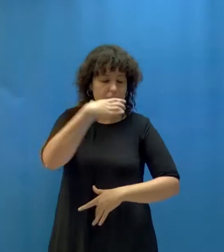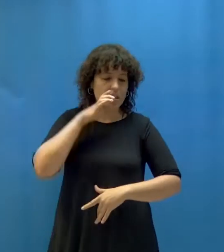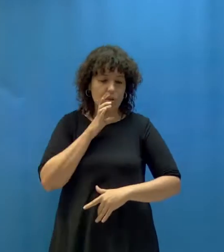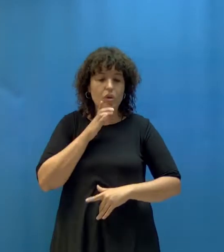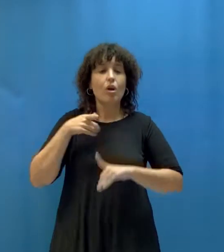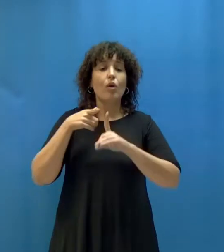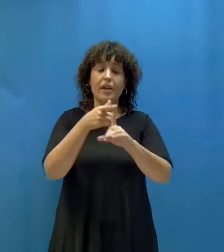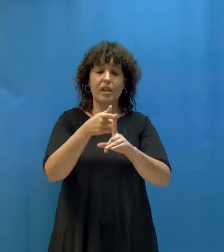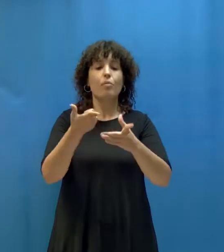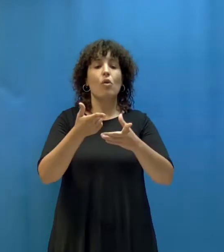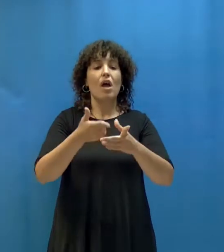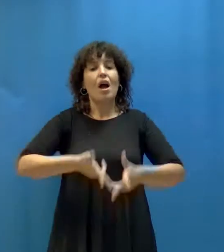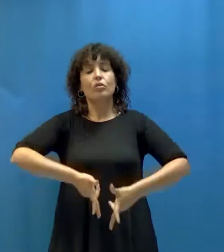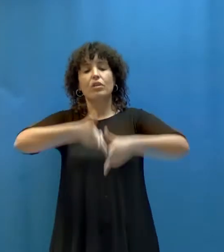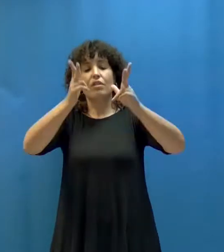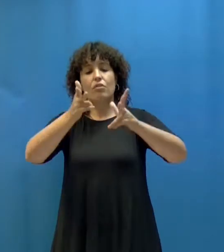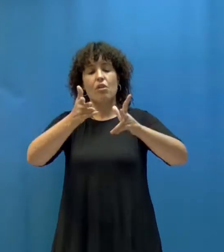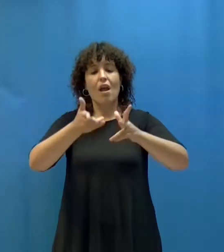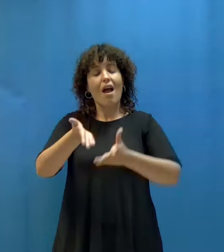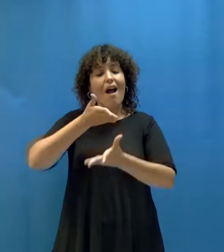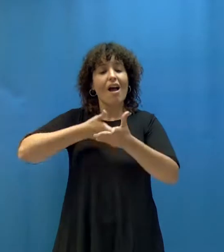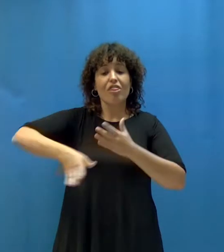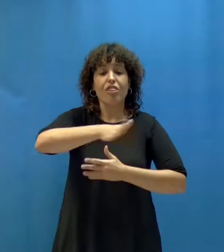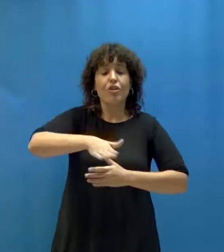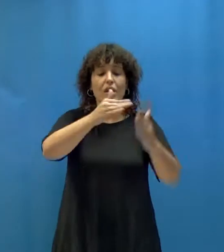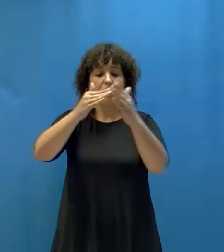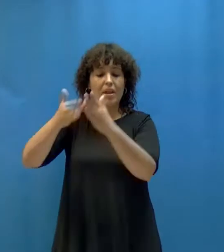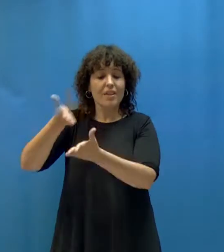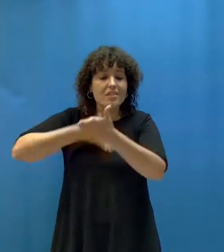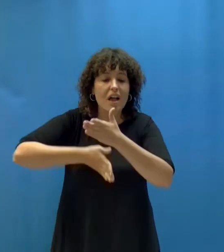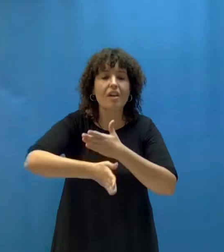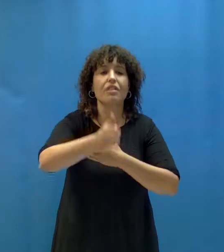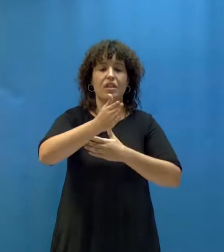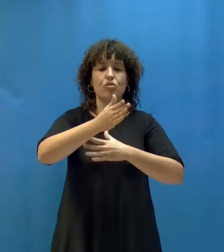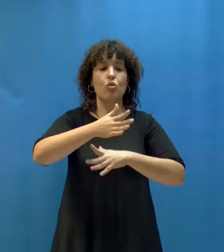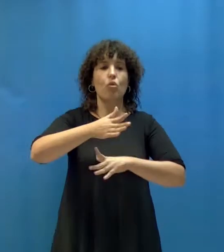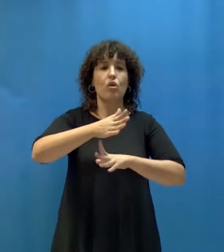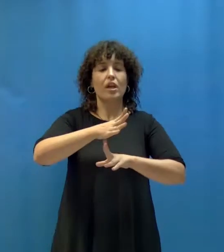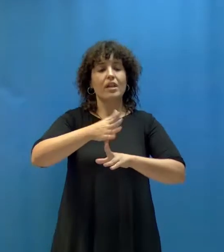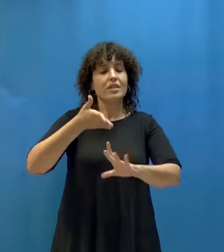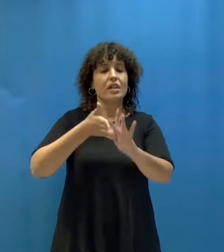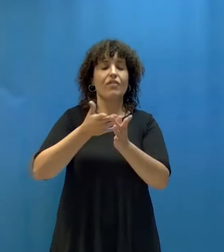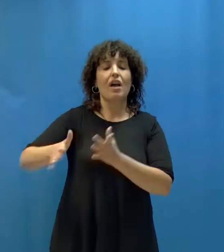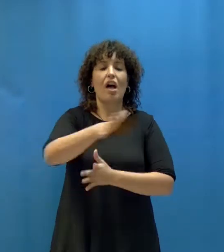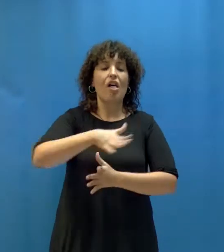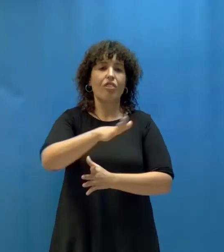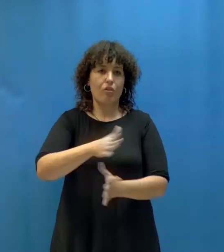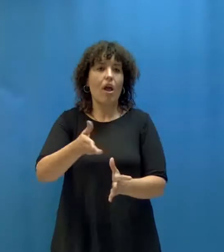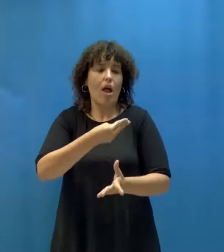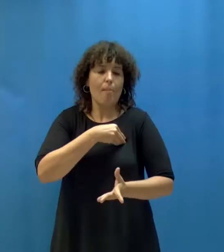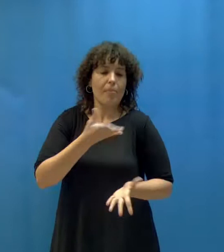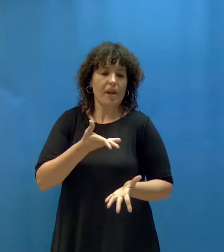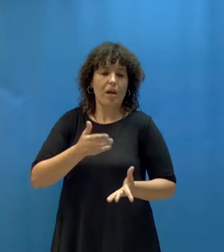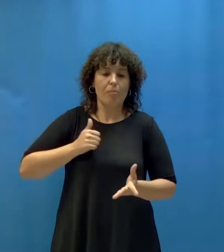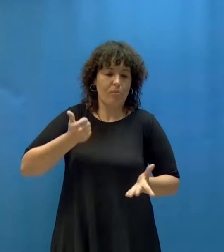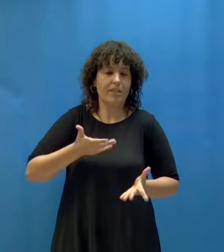es regular la autorización para el acceso de vehículos e inmuebles a través del dominio público local que suponga un aprovechamiento especial. Actualmente se encuentra en vigor